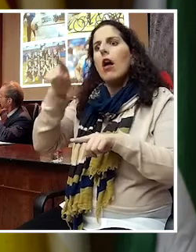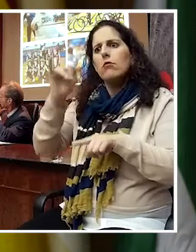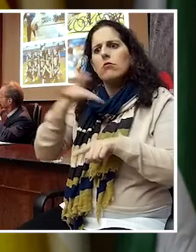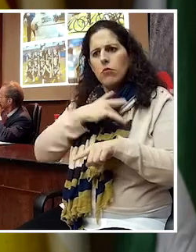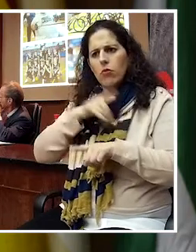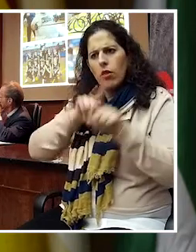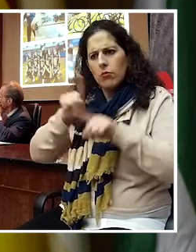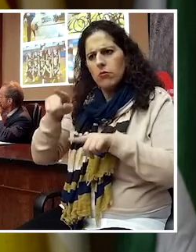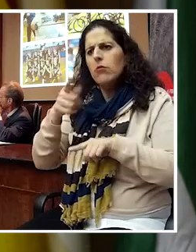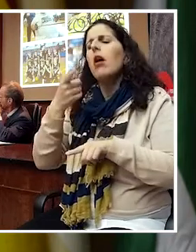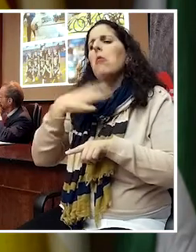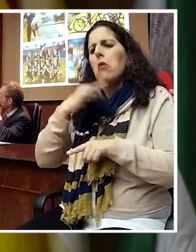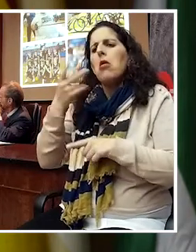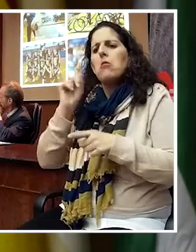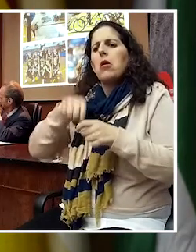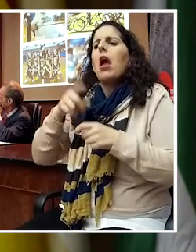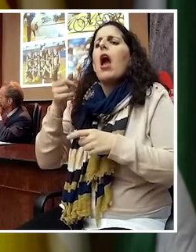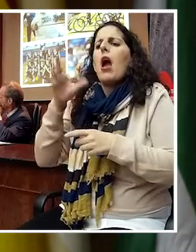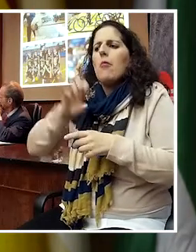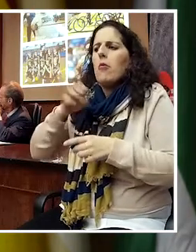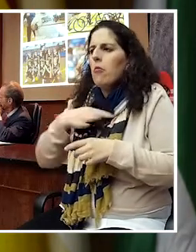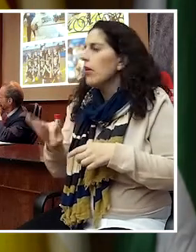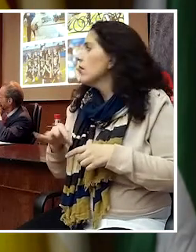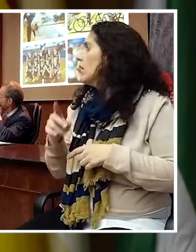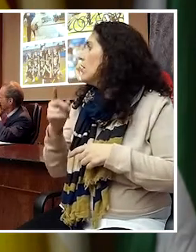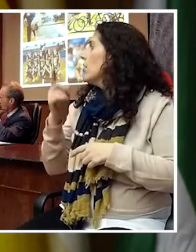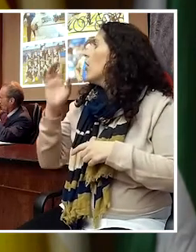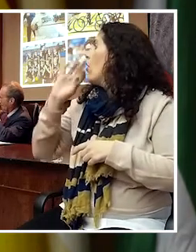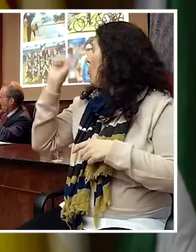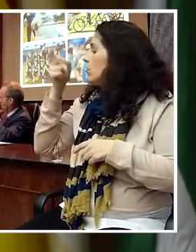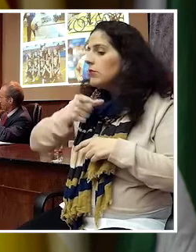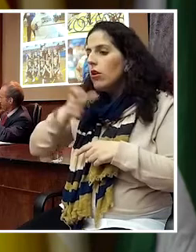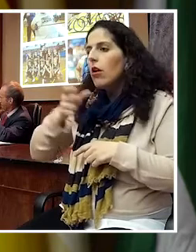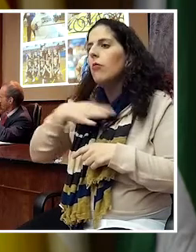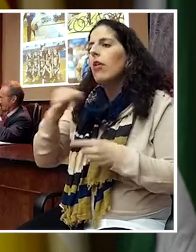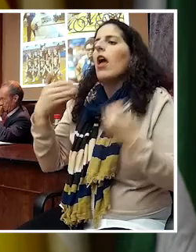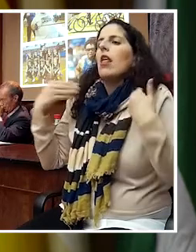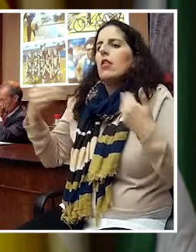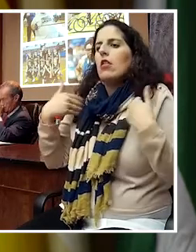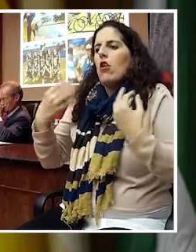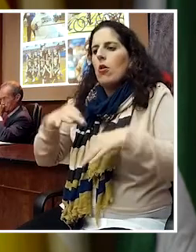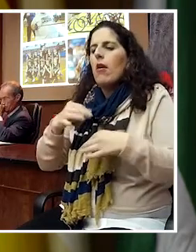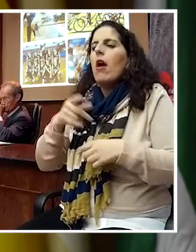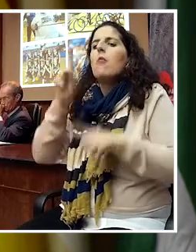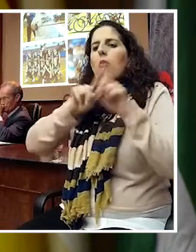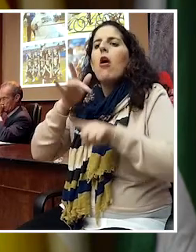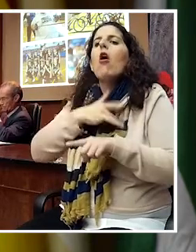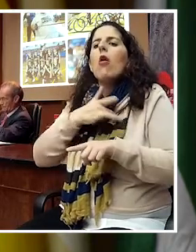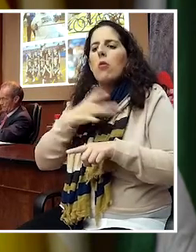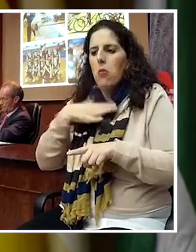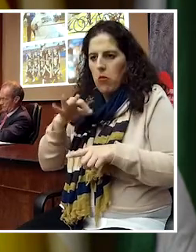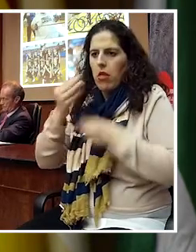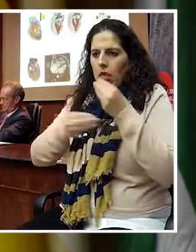Luego, incluso se puede llegar a tener este tipo de ejercicio teniendo una cardiopatía.